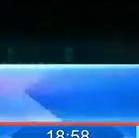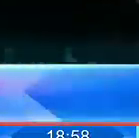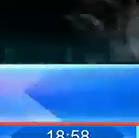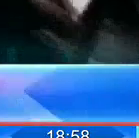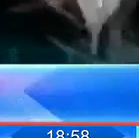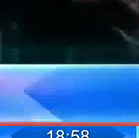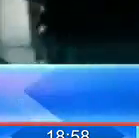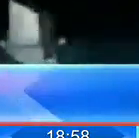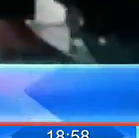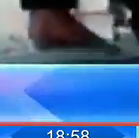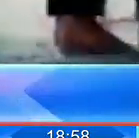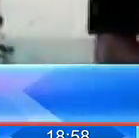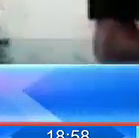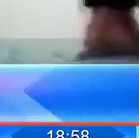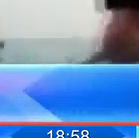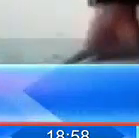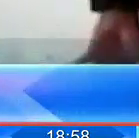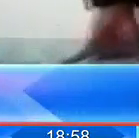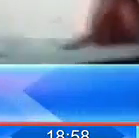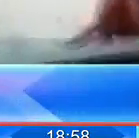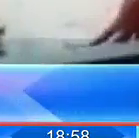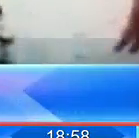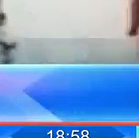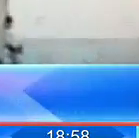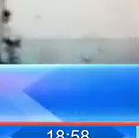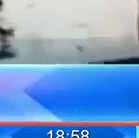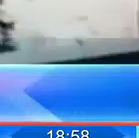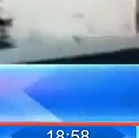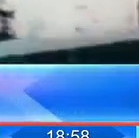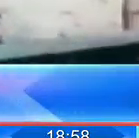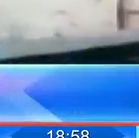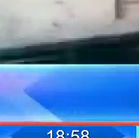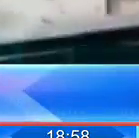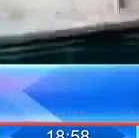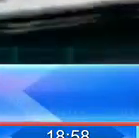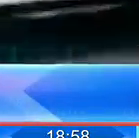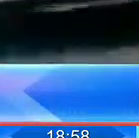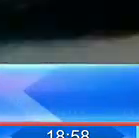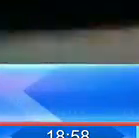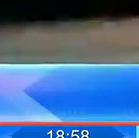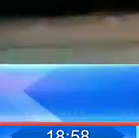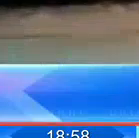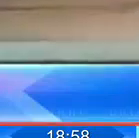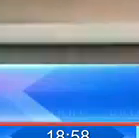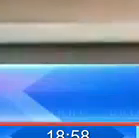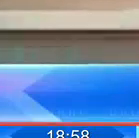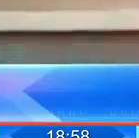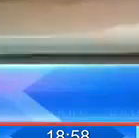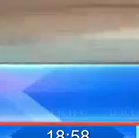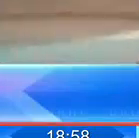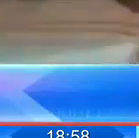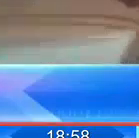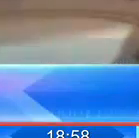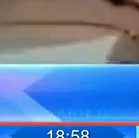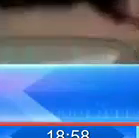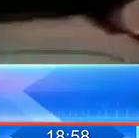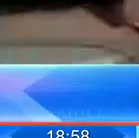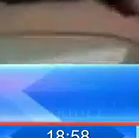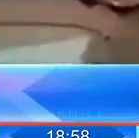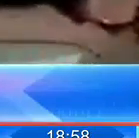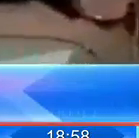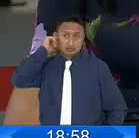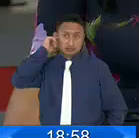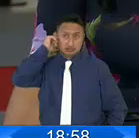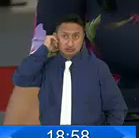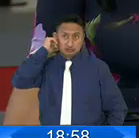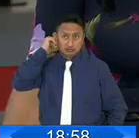Policía evitó que una mujer saltara desde la terraza de una vivienda en La Magdalena, al sur de Quito.